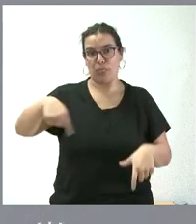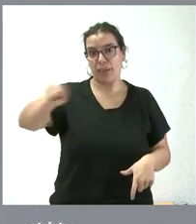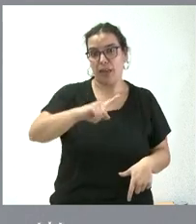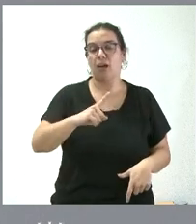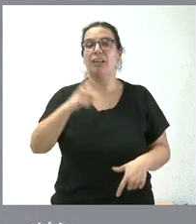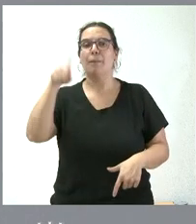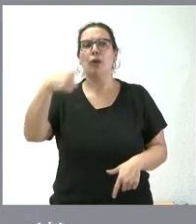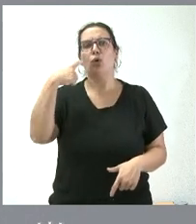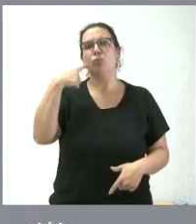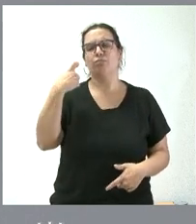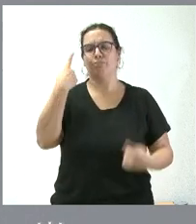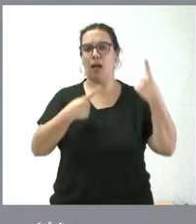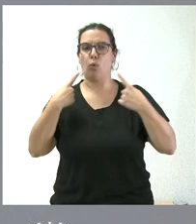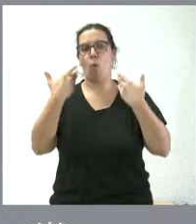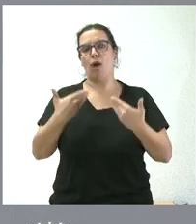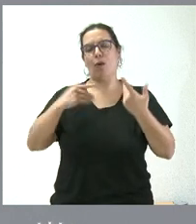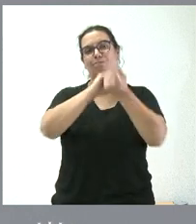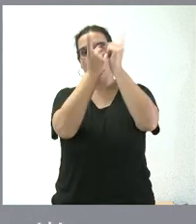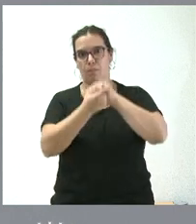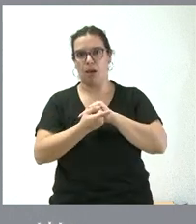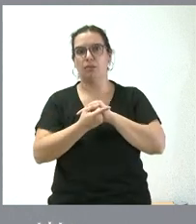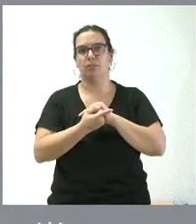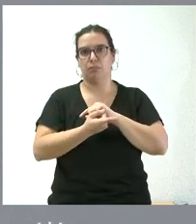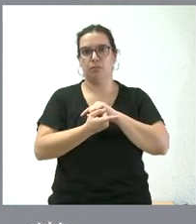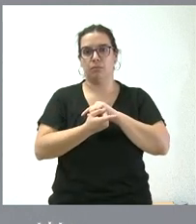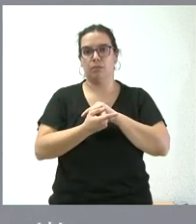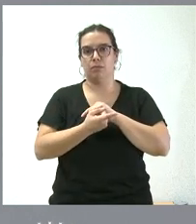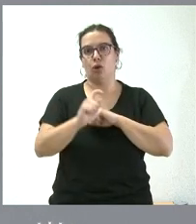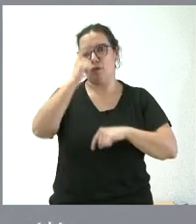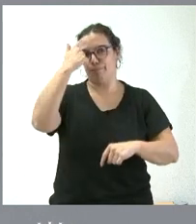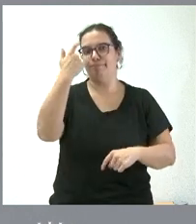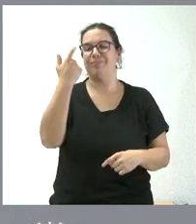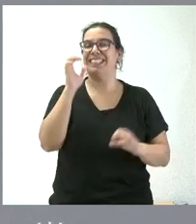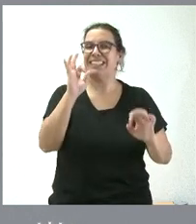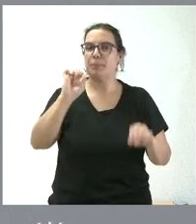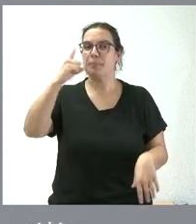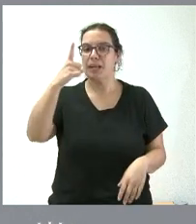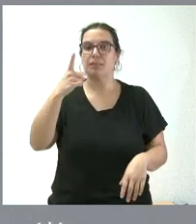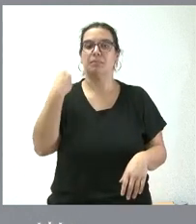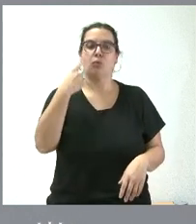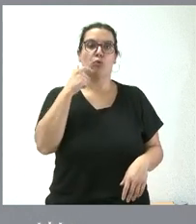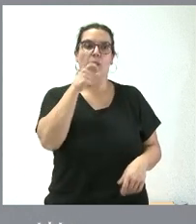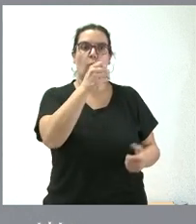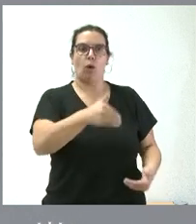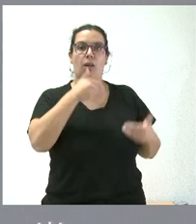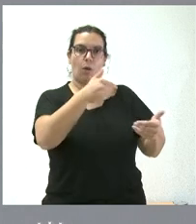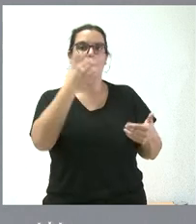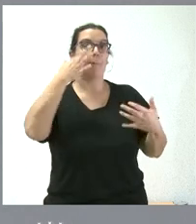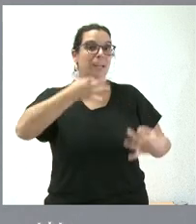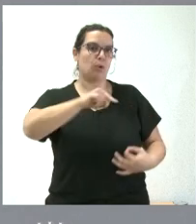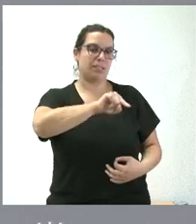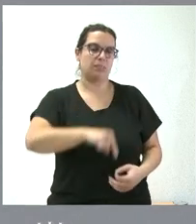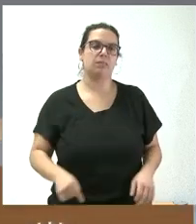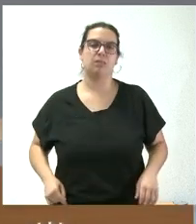hábitos y y actividades en algunas tareas y estos tienen que concentrarse especialmente donde estos hábitos pues tienen mayor